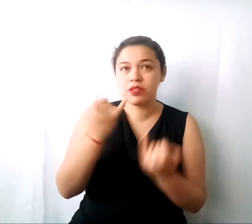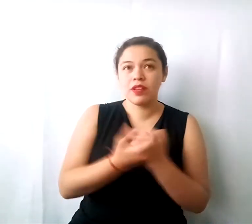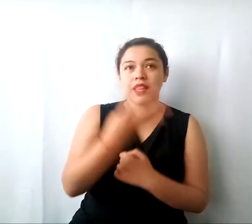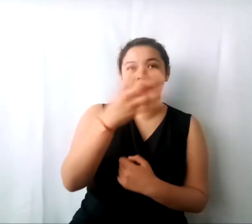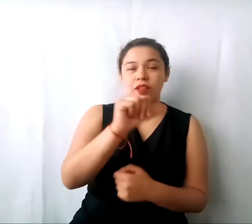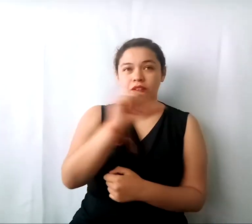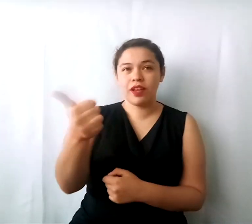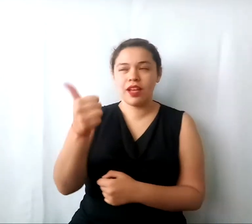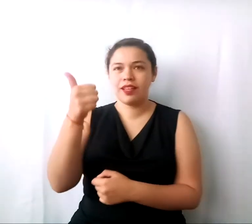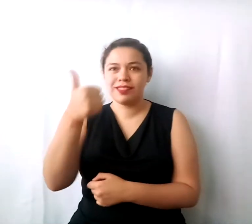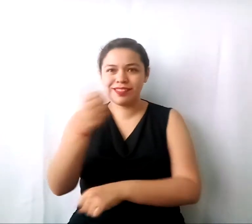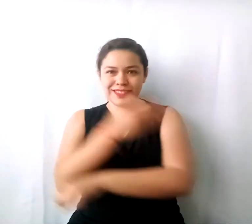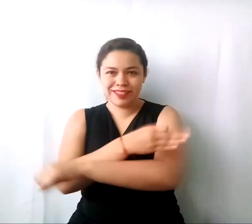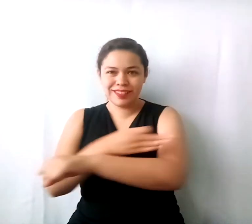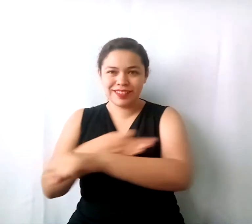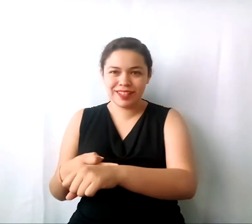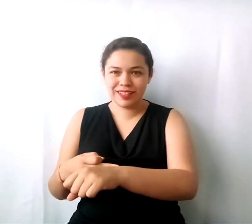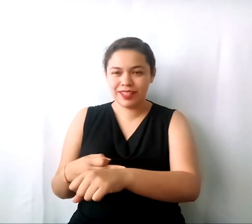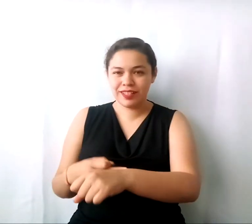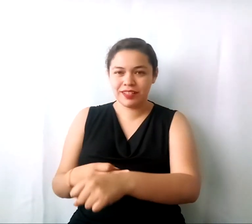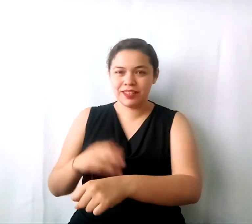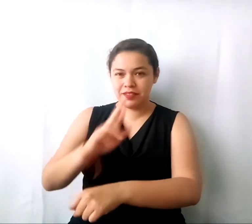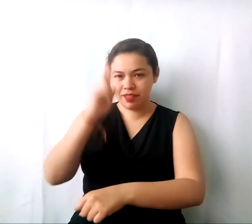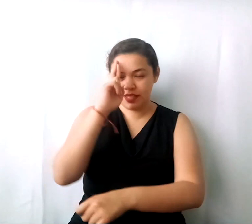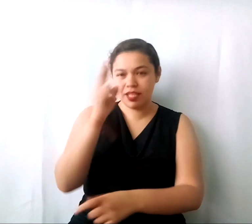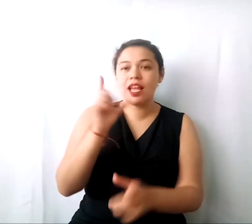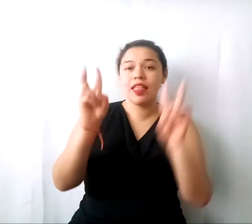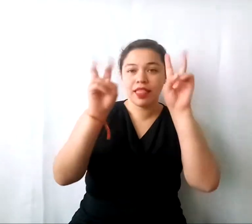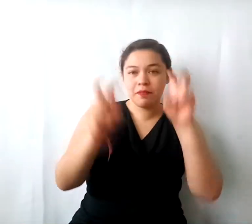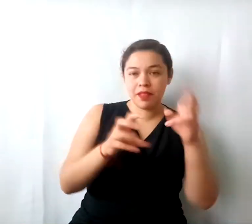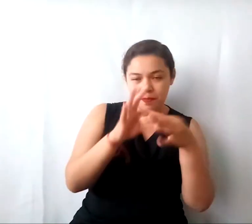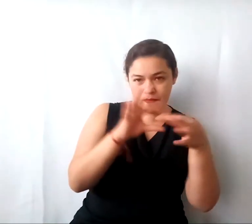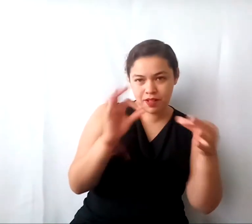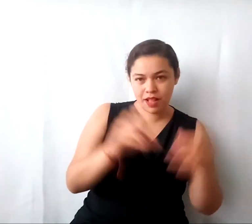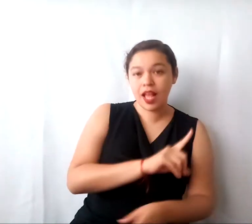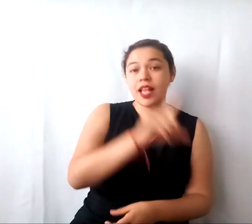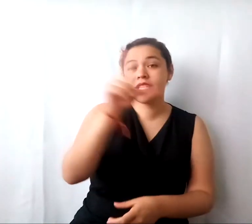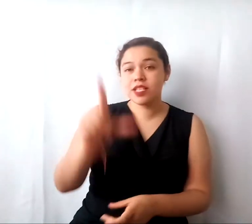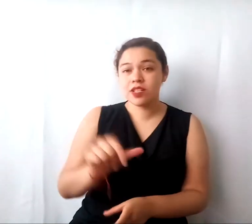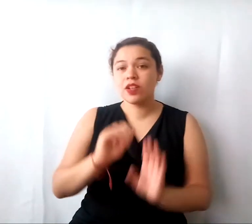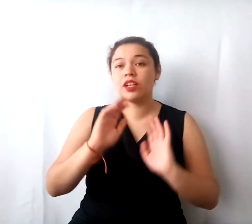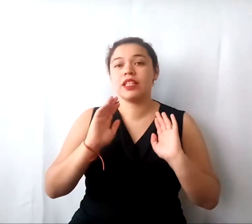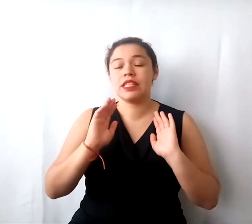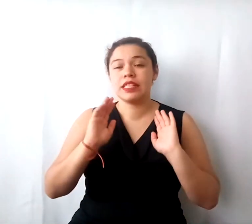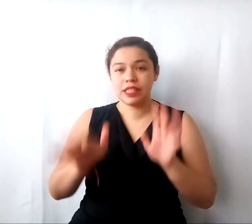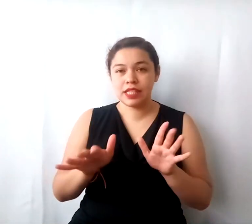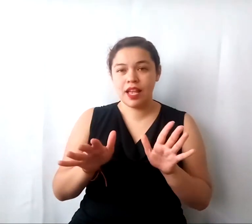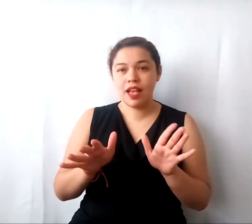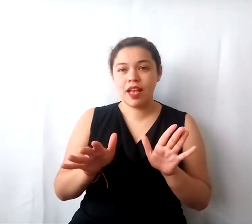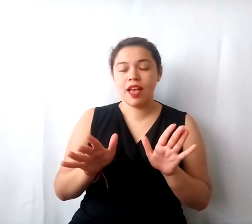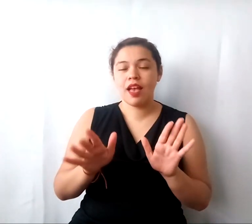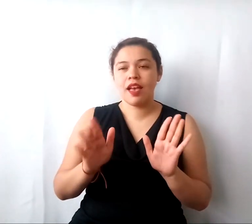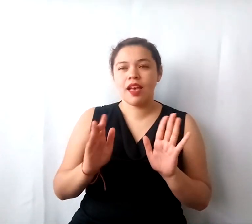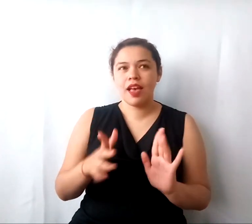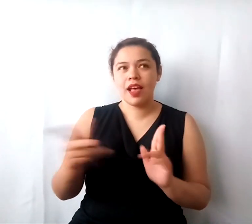horas, recordándoles que va a ser primero el desarrollo de los contenidos y después dar pauta a nuestra sesión